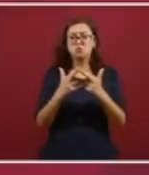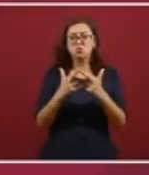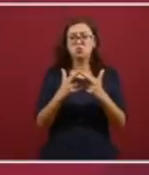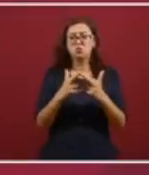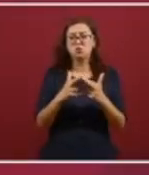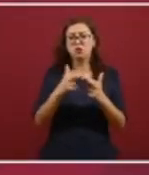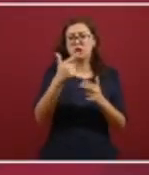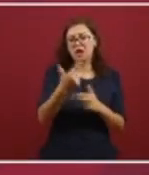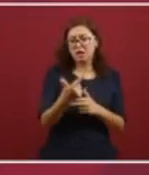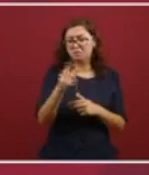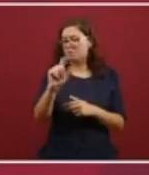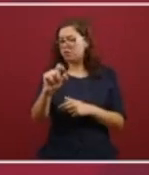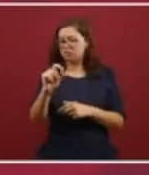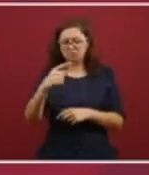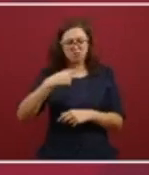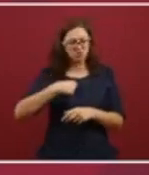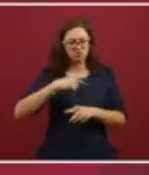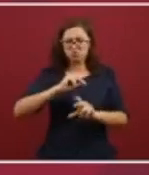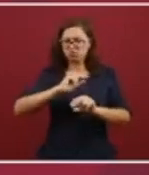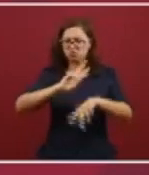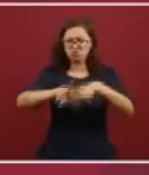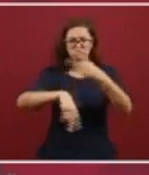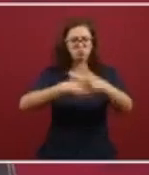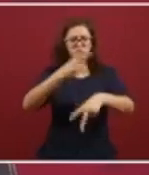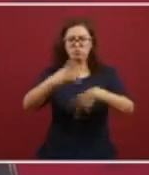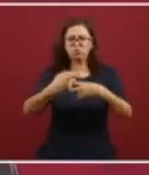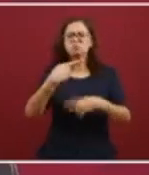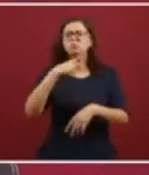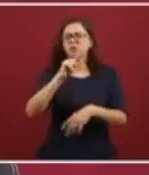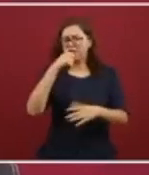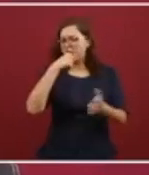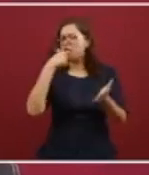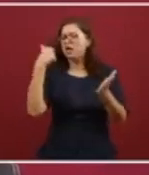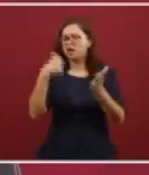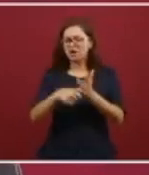del G20, pero sí les voy a mandar una carta